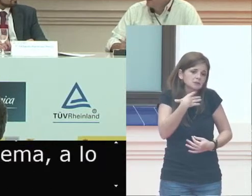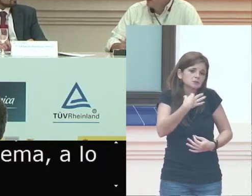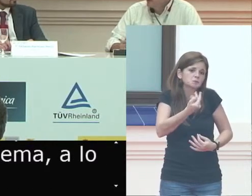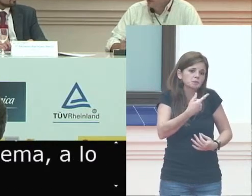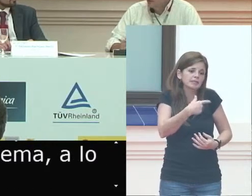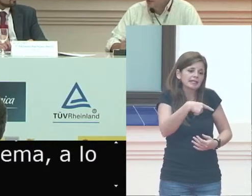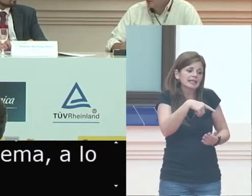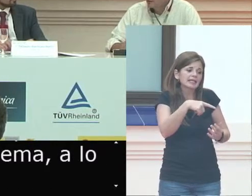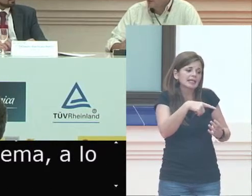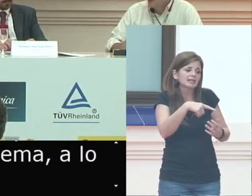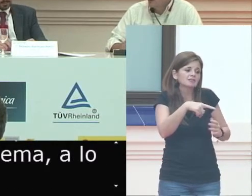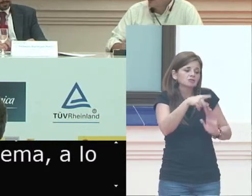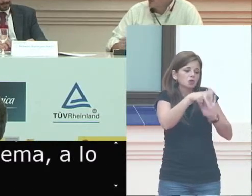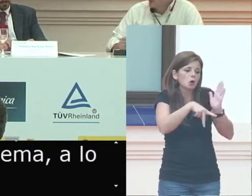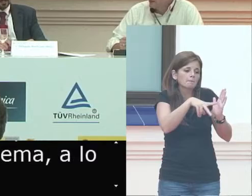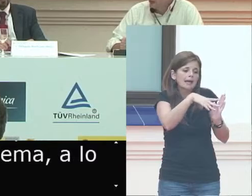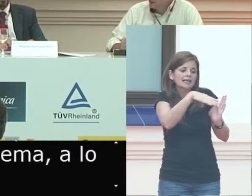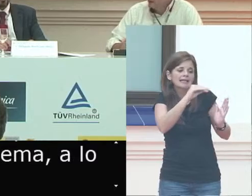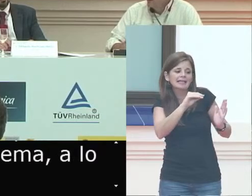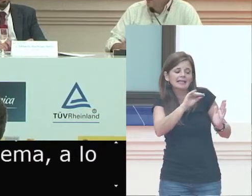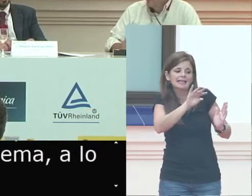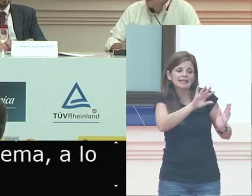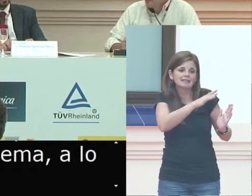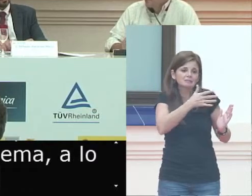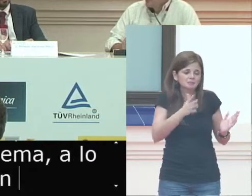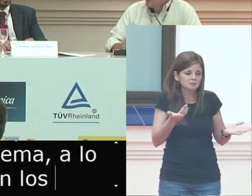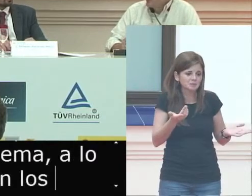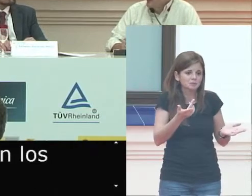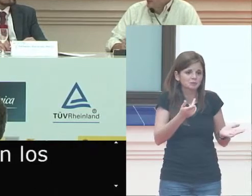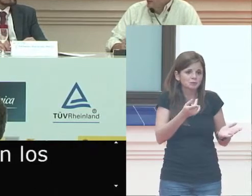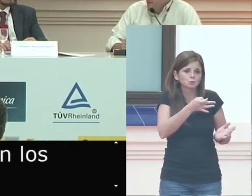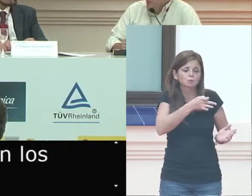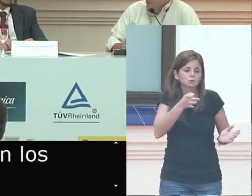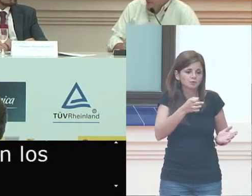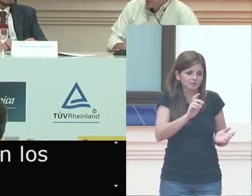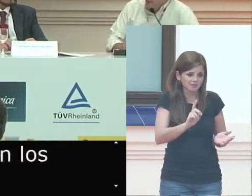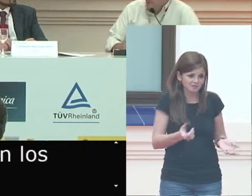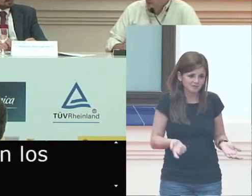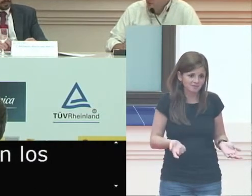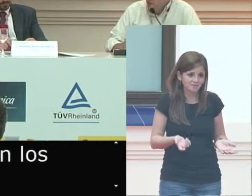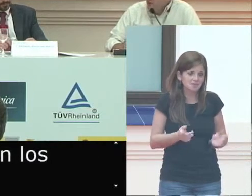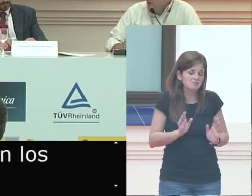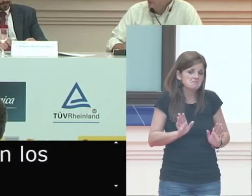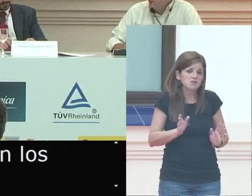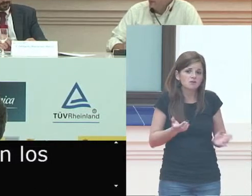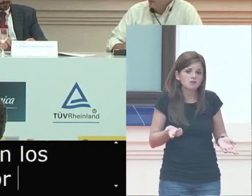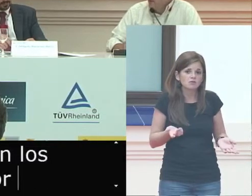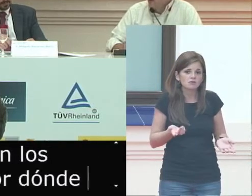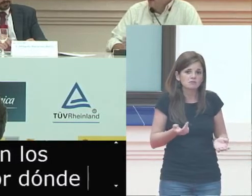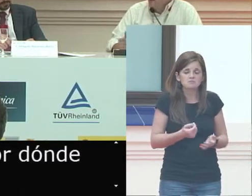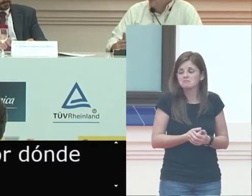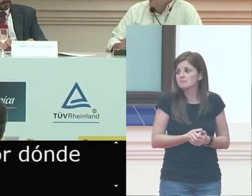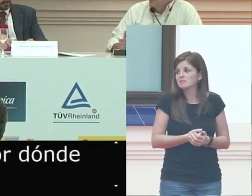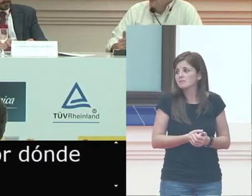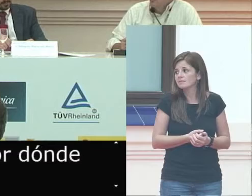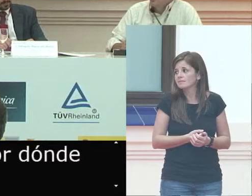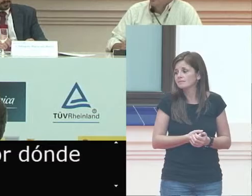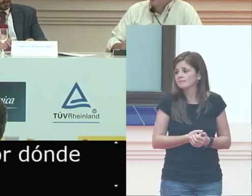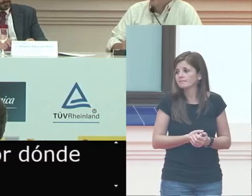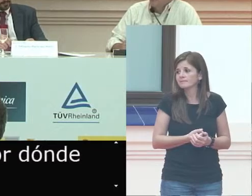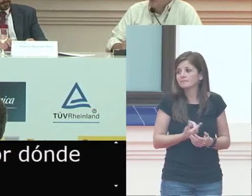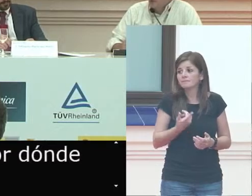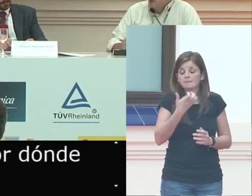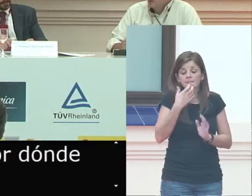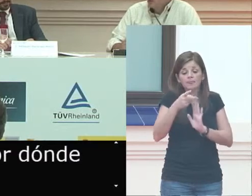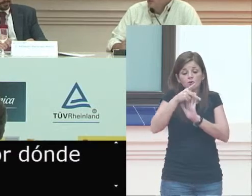de la norma viendo todas las comas a ver por dónde me puedo escapar. Para eso les pagan, pero no será el problema. Y en normas de la